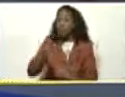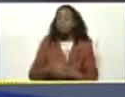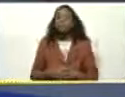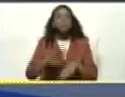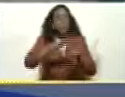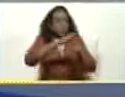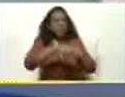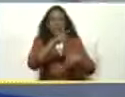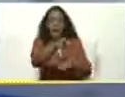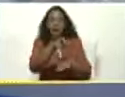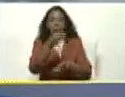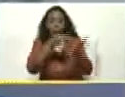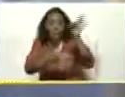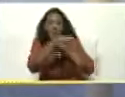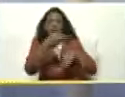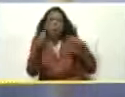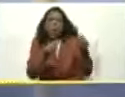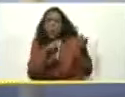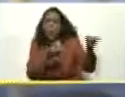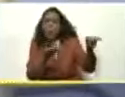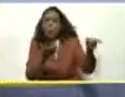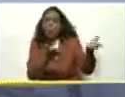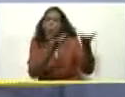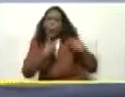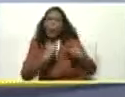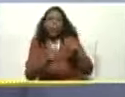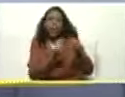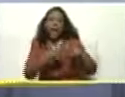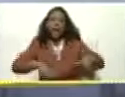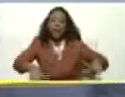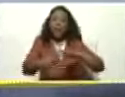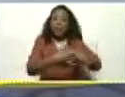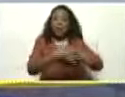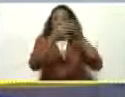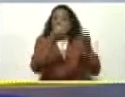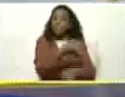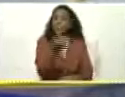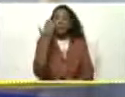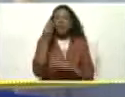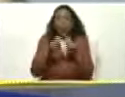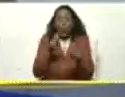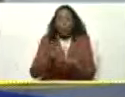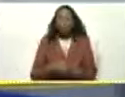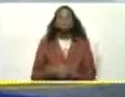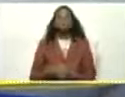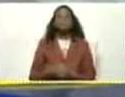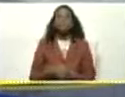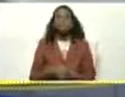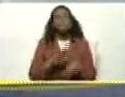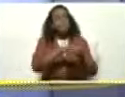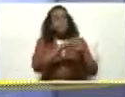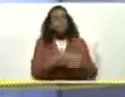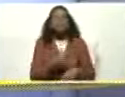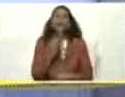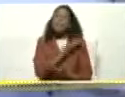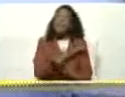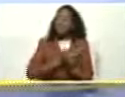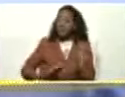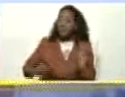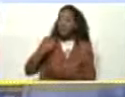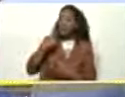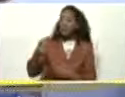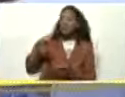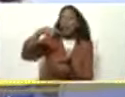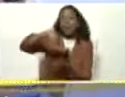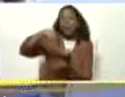doctora jna cero nos explicara un poquito las bondades de todos los equipos que que tenemos aquí doctora bienvenido presidente del Estado